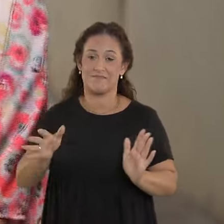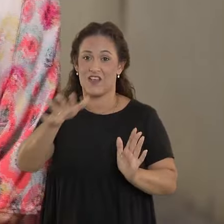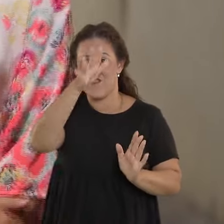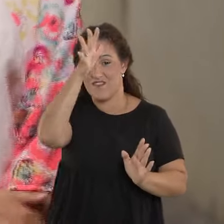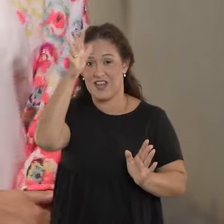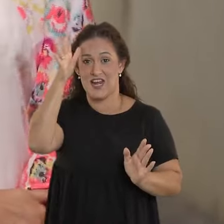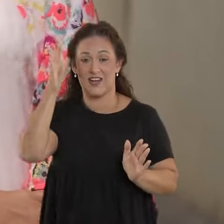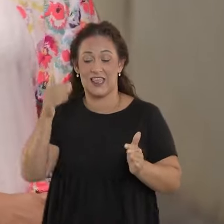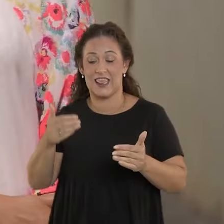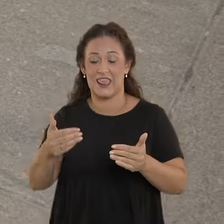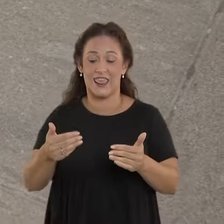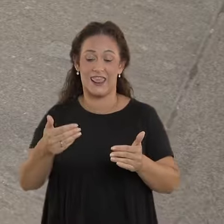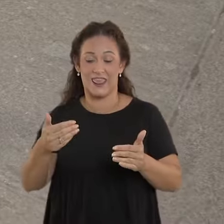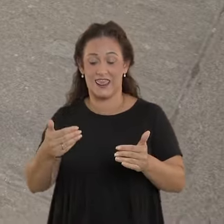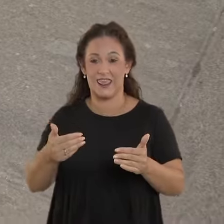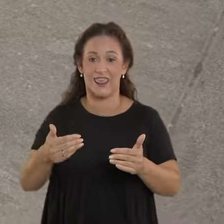del verano